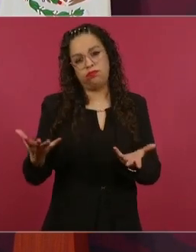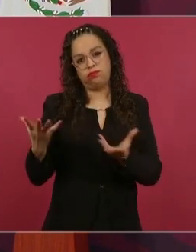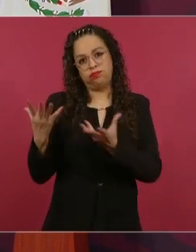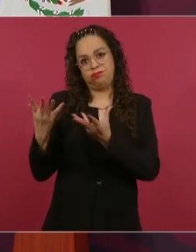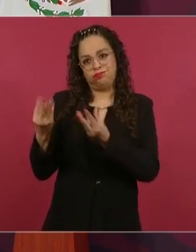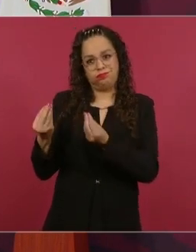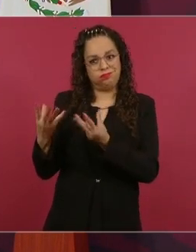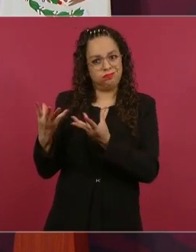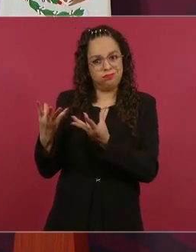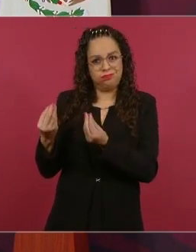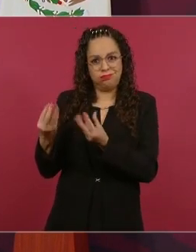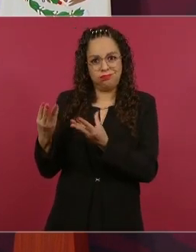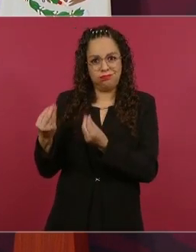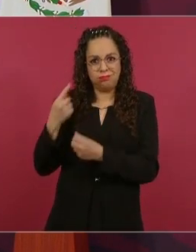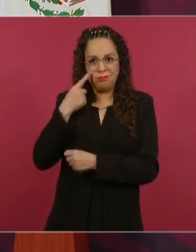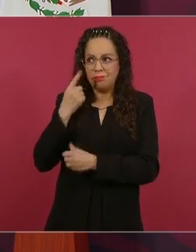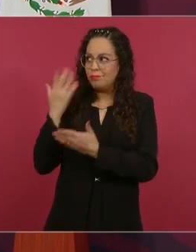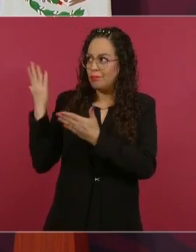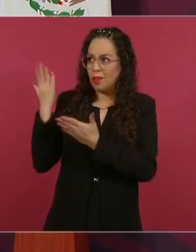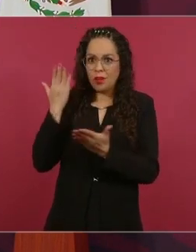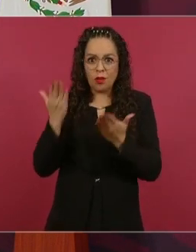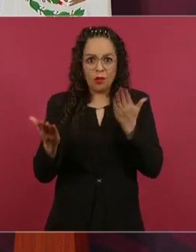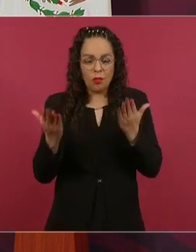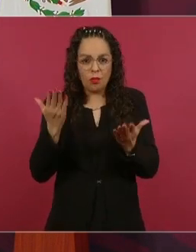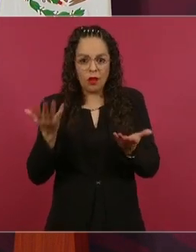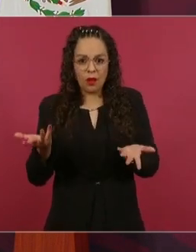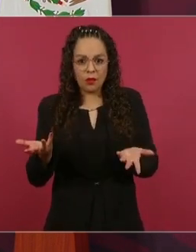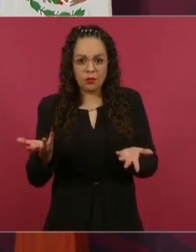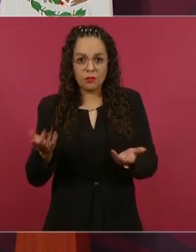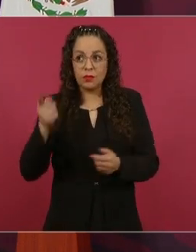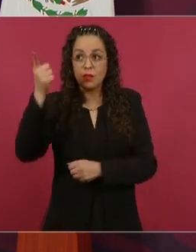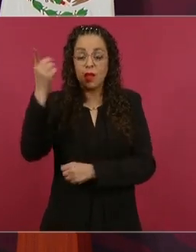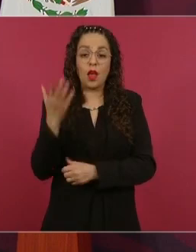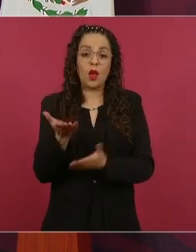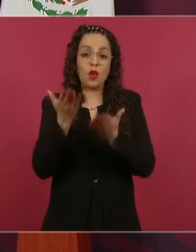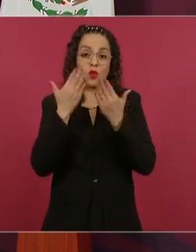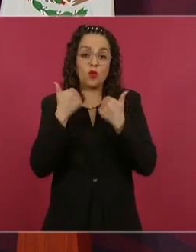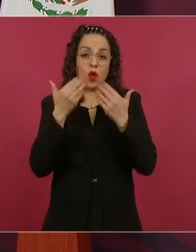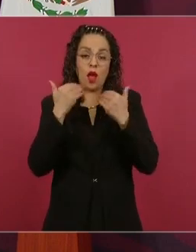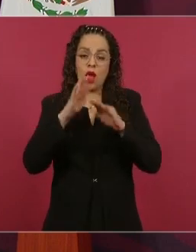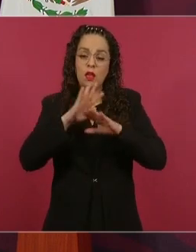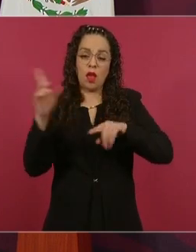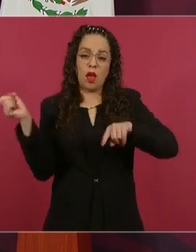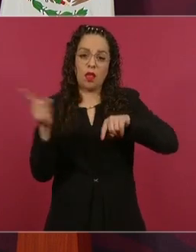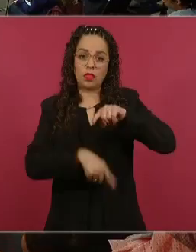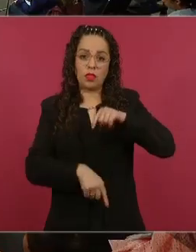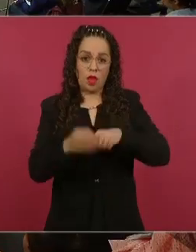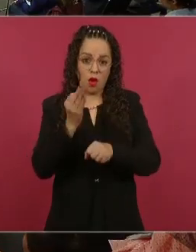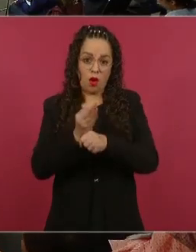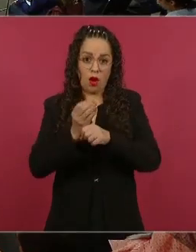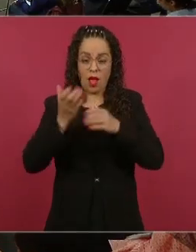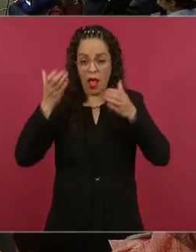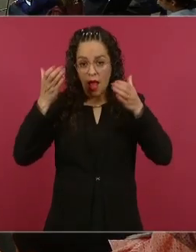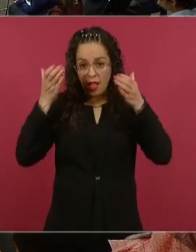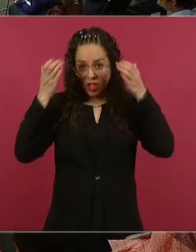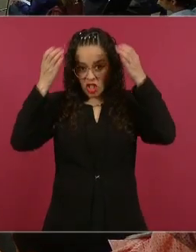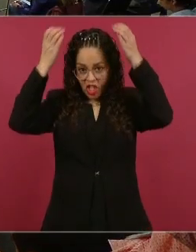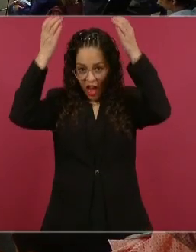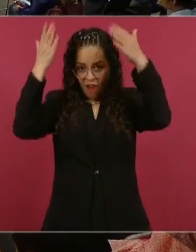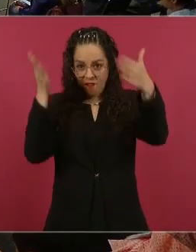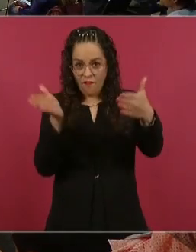chef o cocineros, como se les llamaba antes, sin